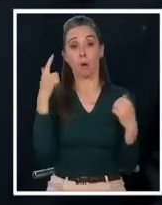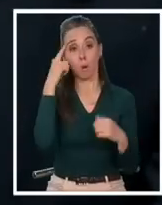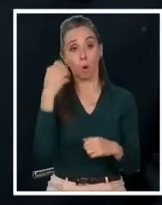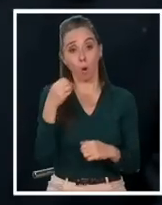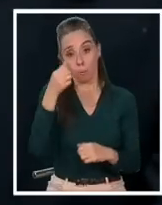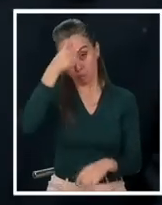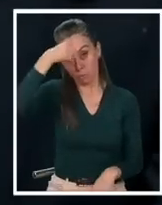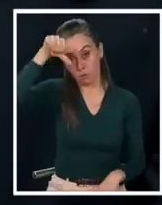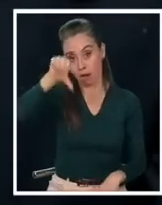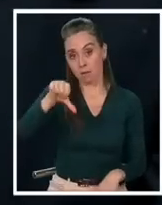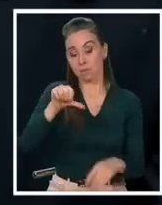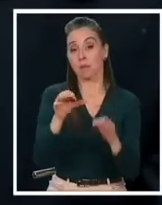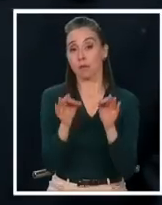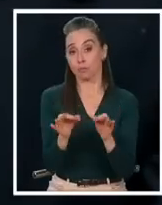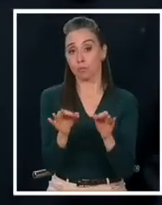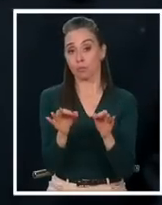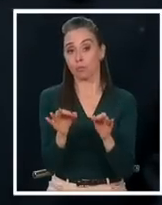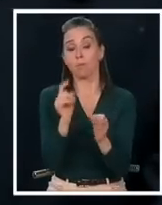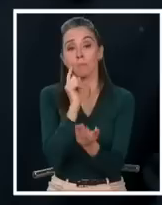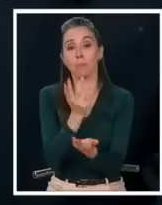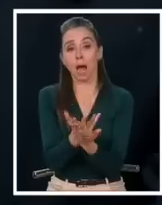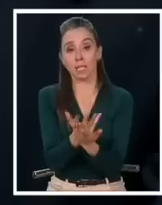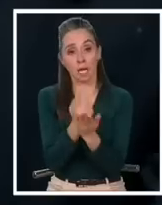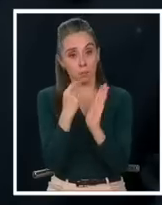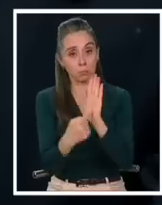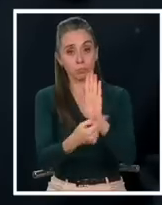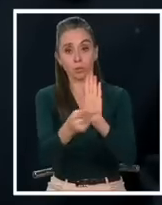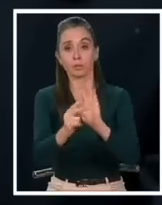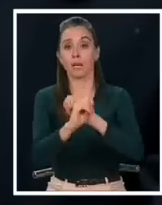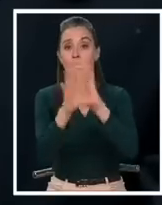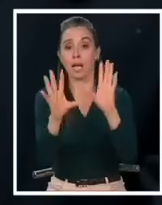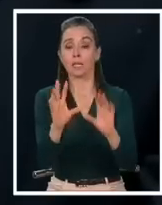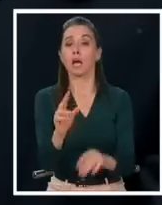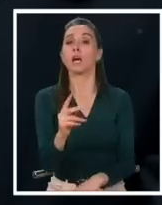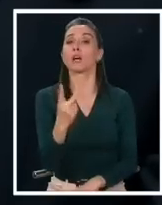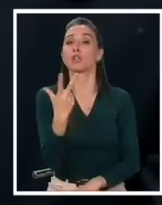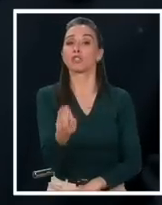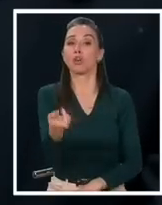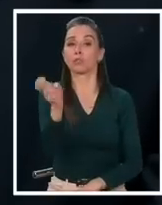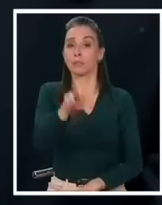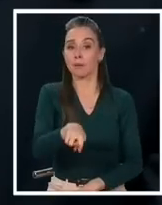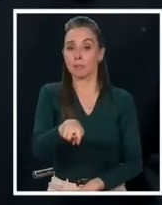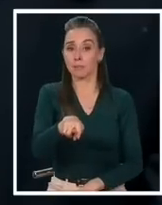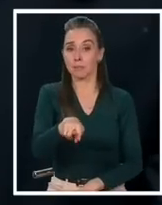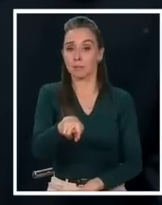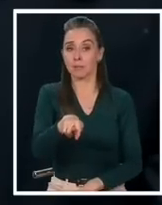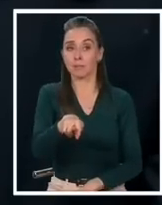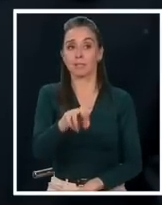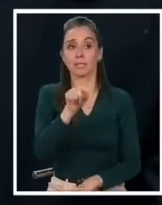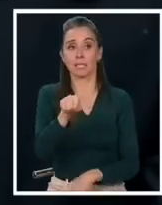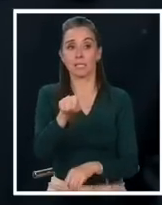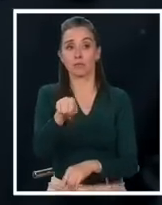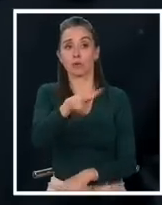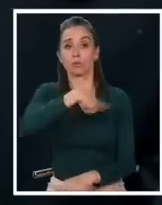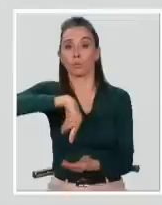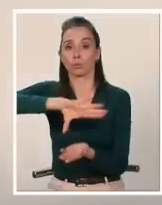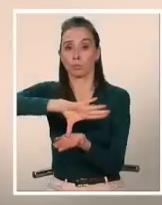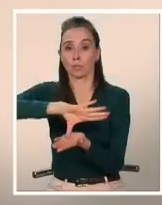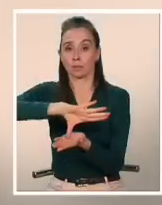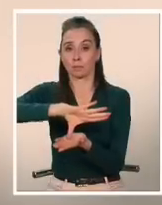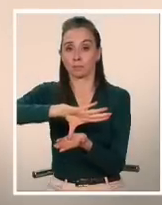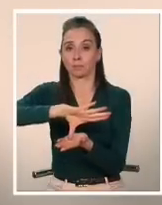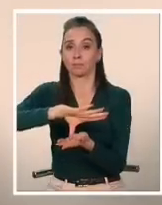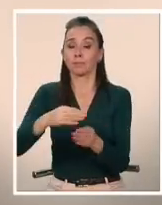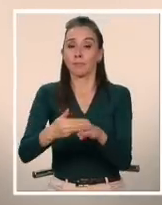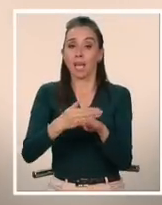las sanciones correspondientes para que exista una señal clara en que no se volverán a repetir hechos como estos en nuestro país.